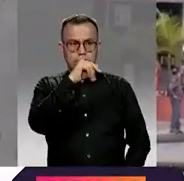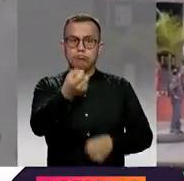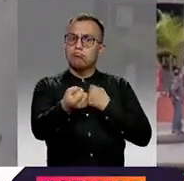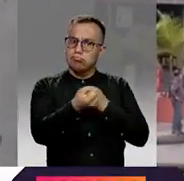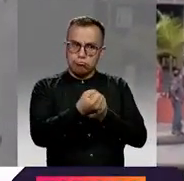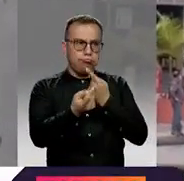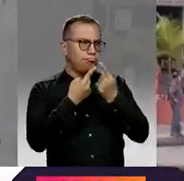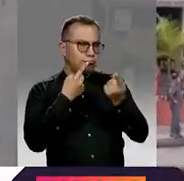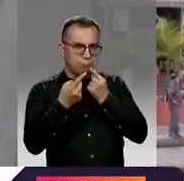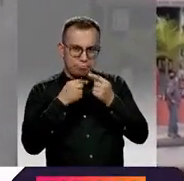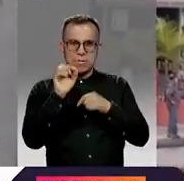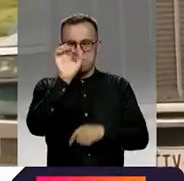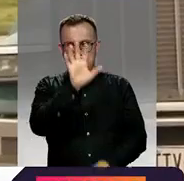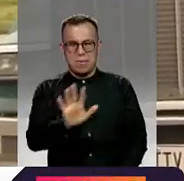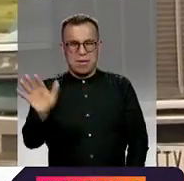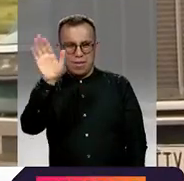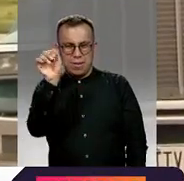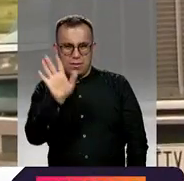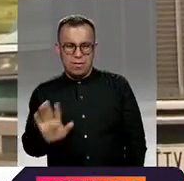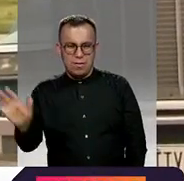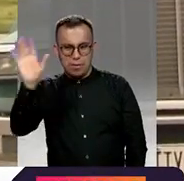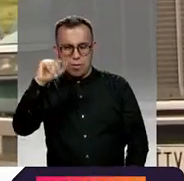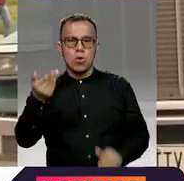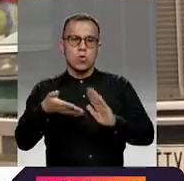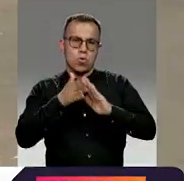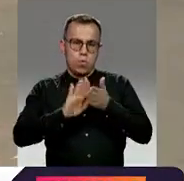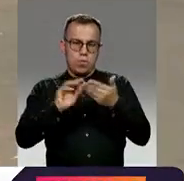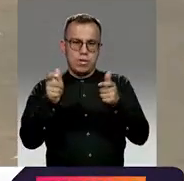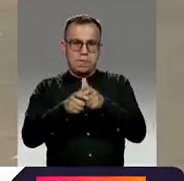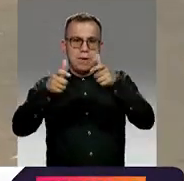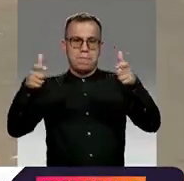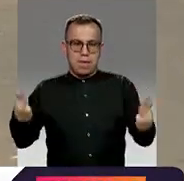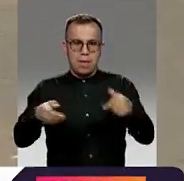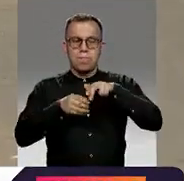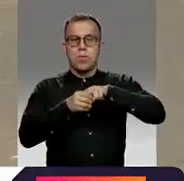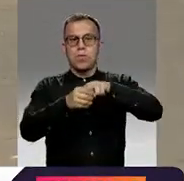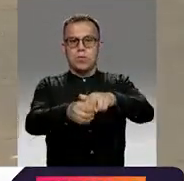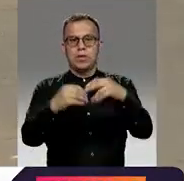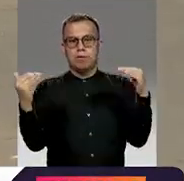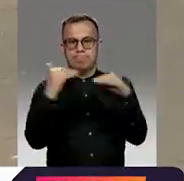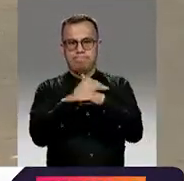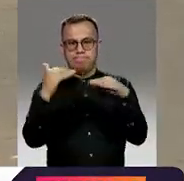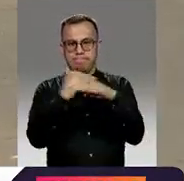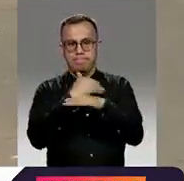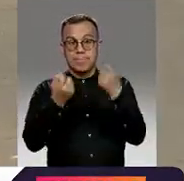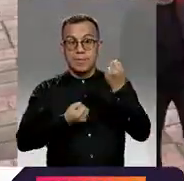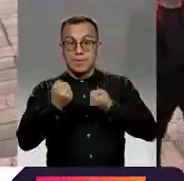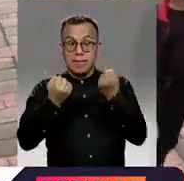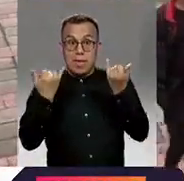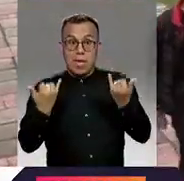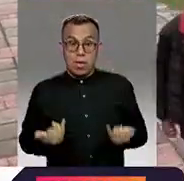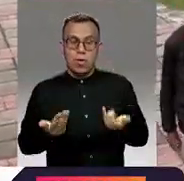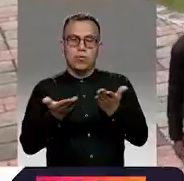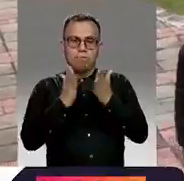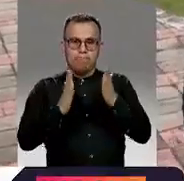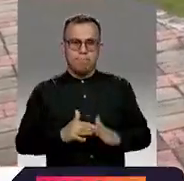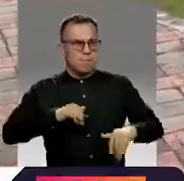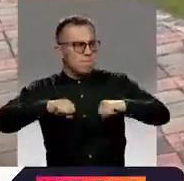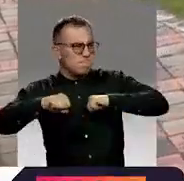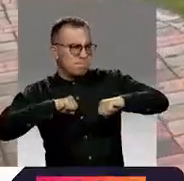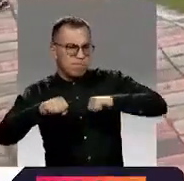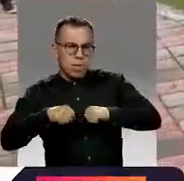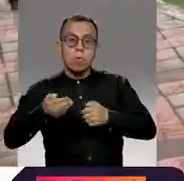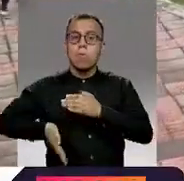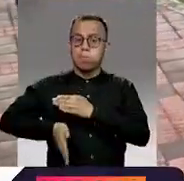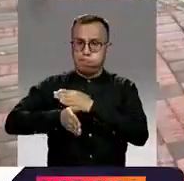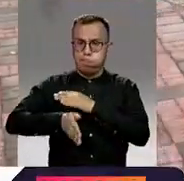los diálogos regionales y las acciones realizadas por la comunidad para incrementar la movilidad en las carreteras. La invitación del movimiento estudiantil es a que continúen